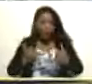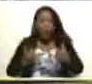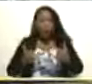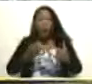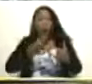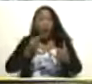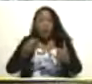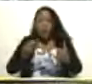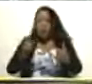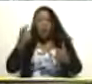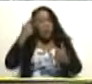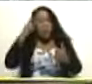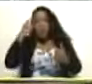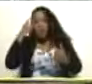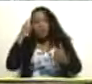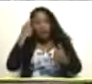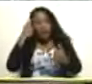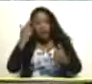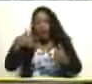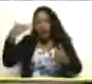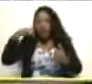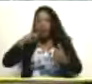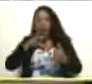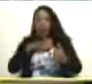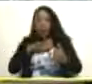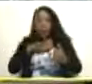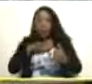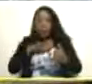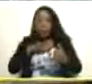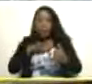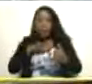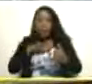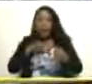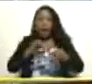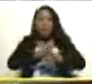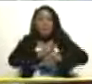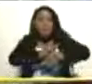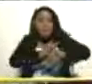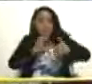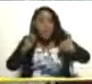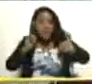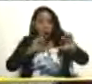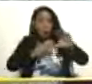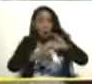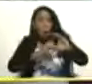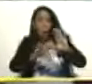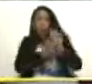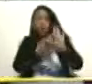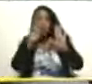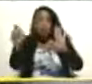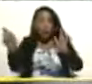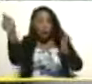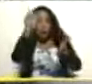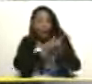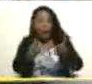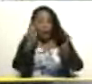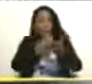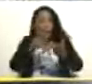vivió. Cuando se terminó de escribir la constitución en debate con el pueblo, ustedes saben que es escribir una